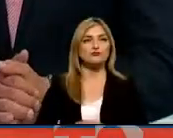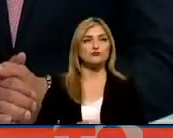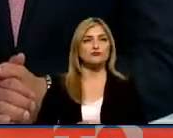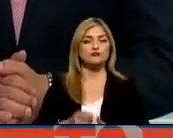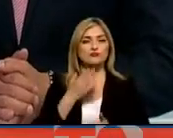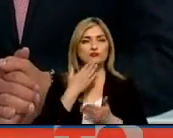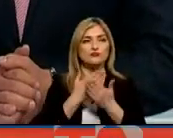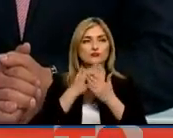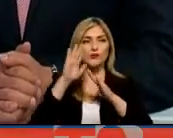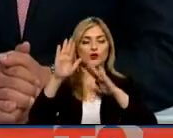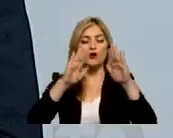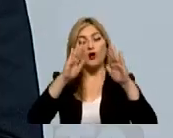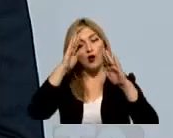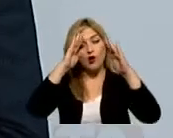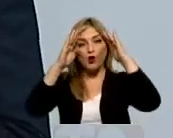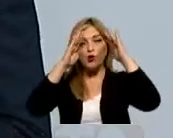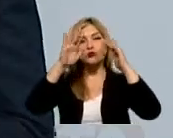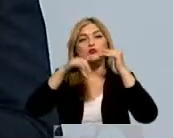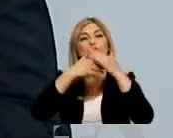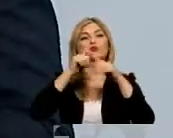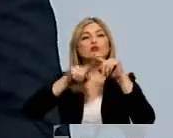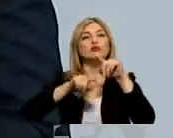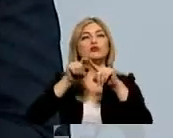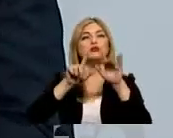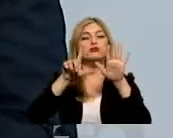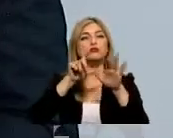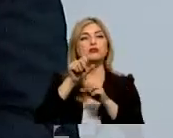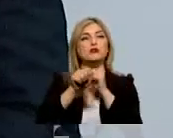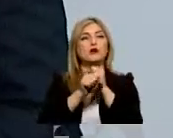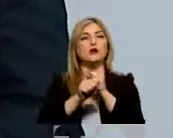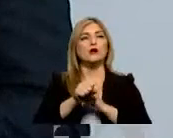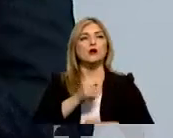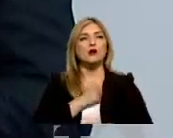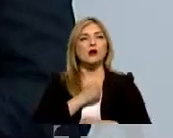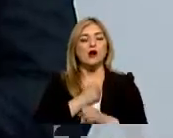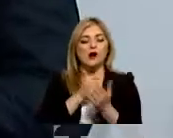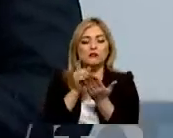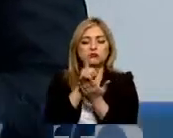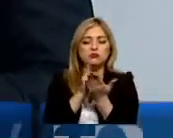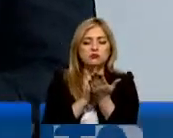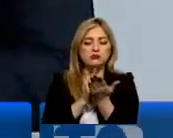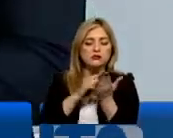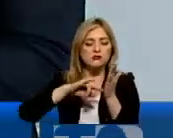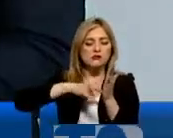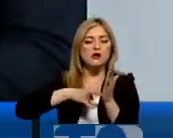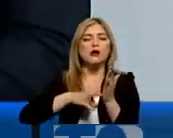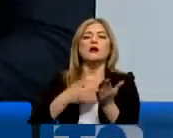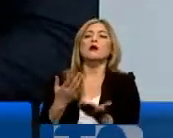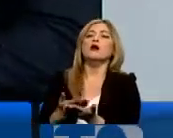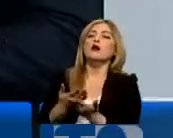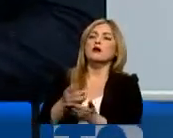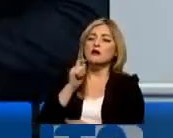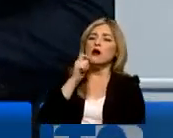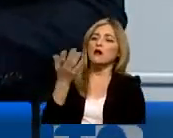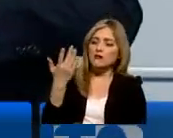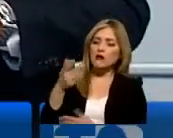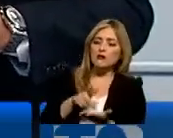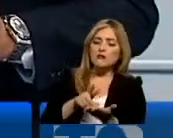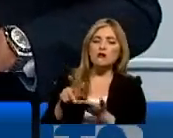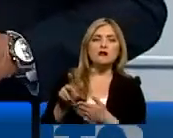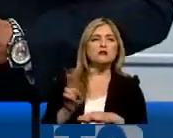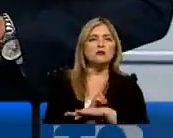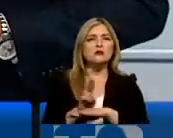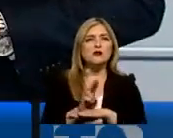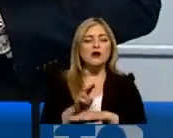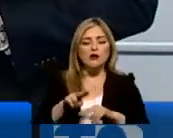Gracias. Hola, ¿qué tal, Milton? Amigos, buenas noches. Por más de 7 años, los dueños de los diseños reclaman el pago de un trabajo que incluso pretende ser